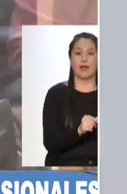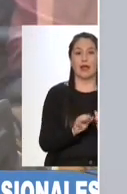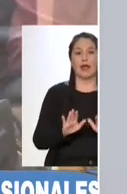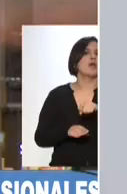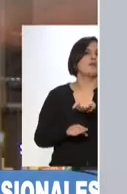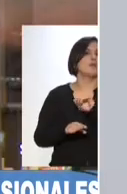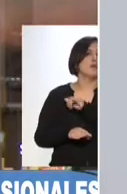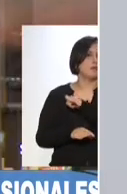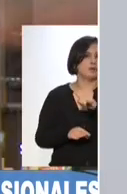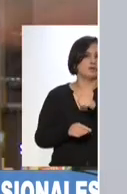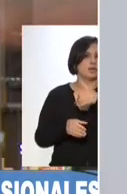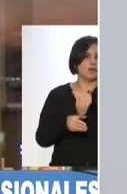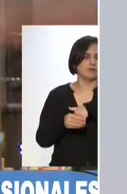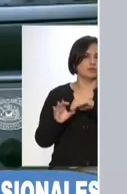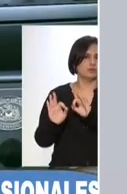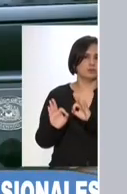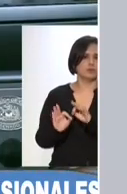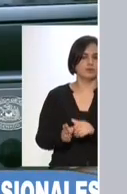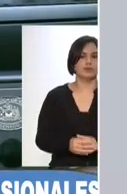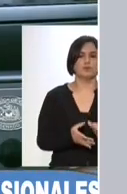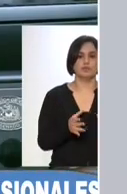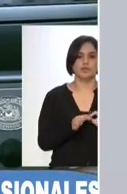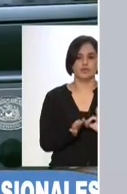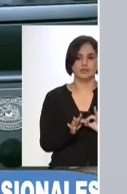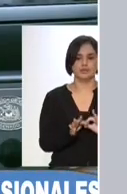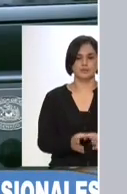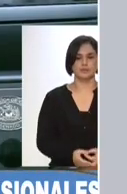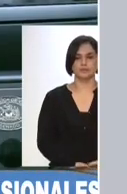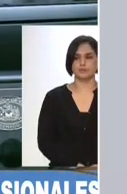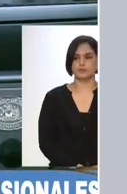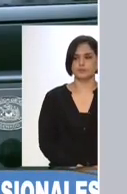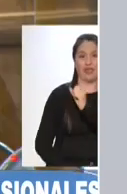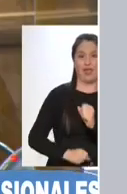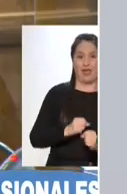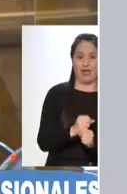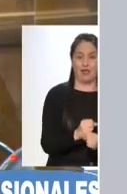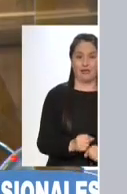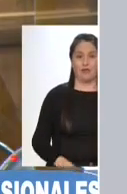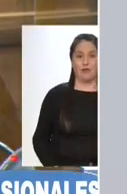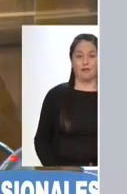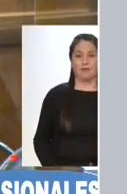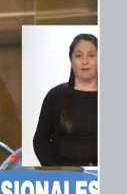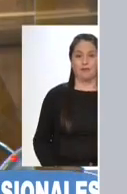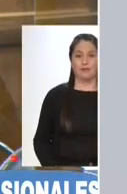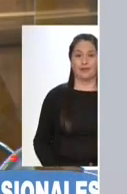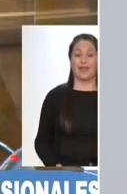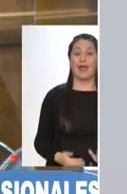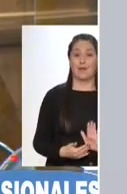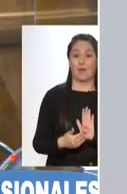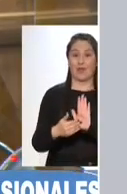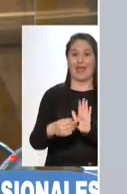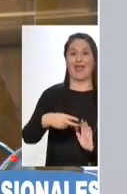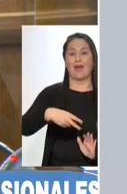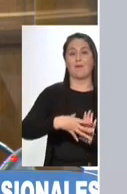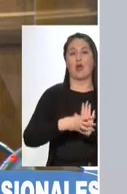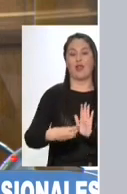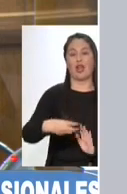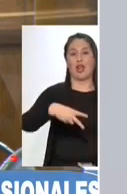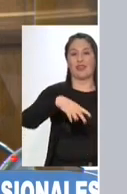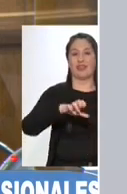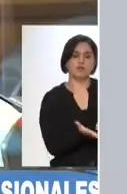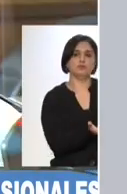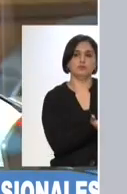Goethe, que yo lo puedo compartir, no es la solución, no es la solución ni el efecto, el cuarto